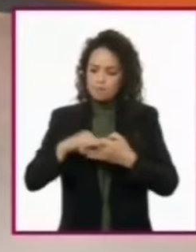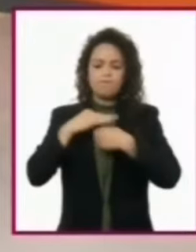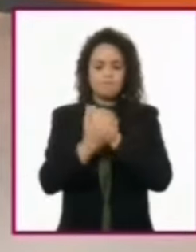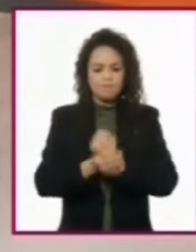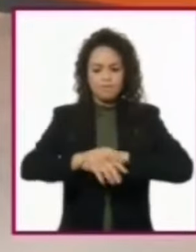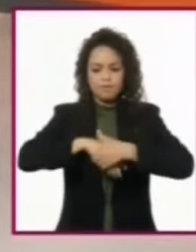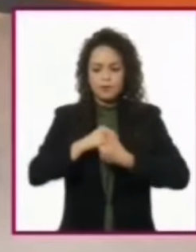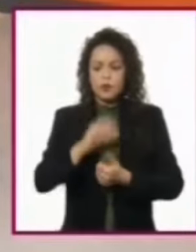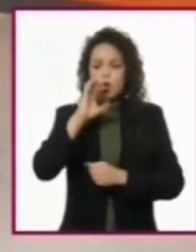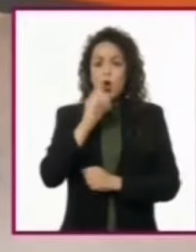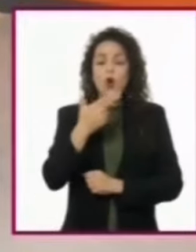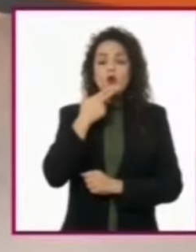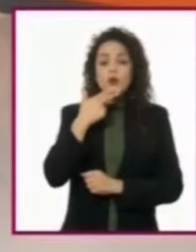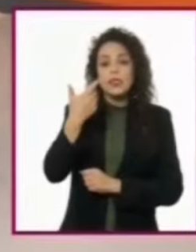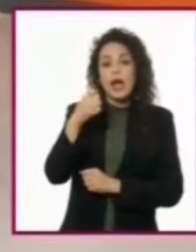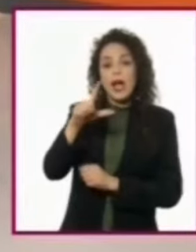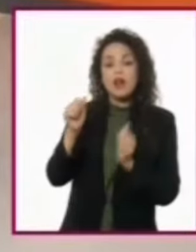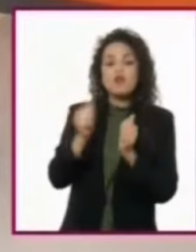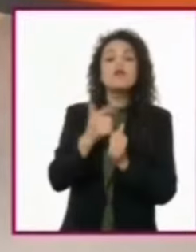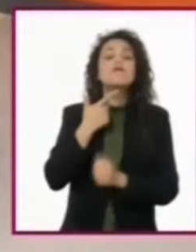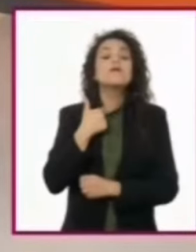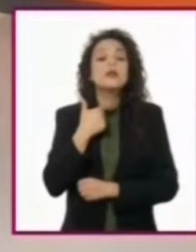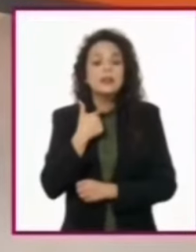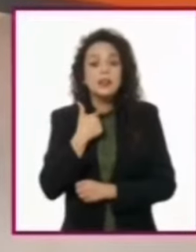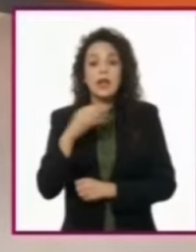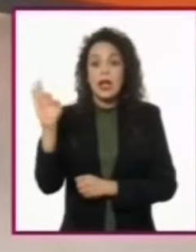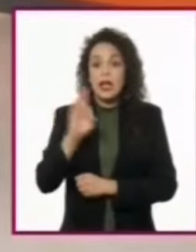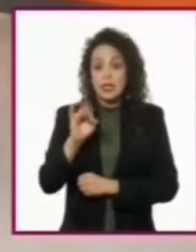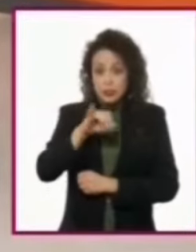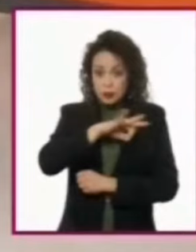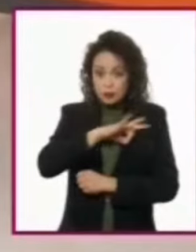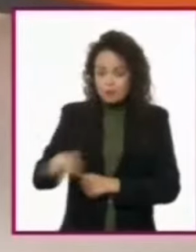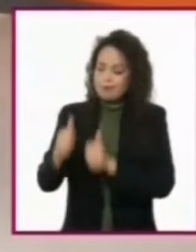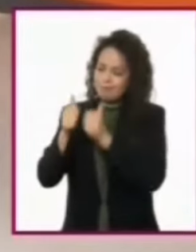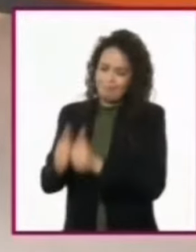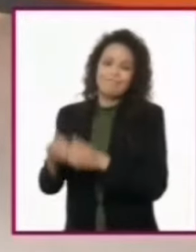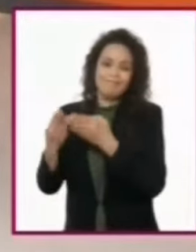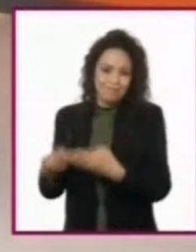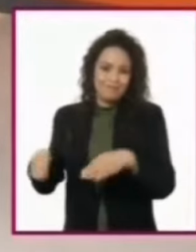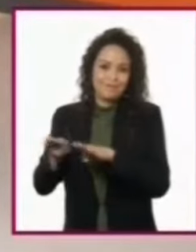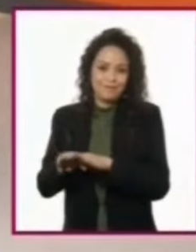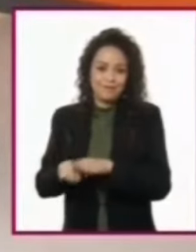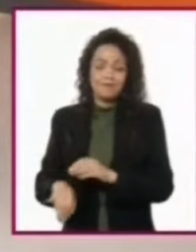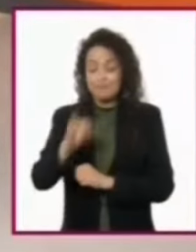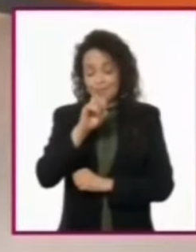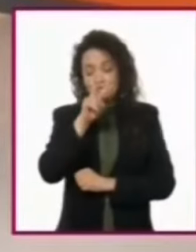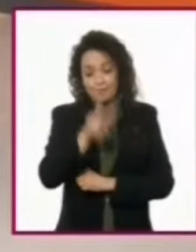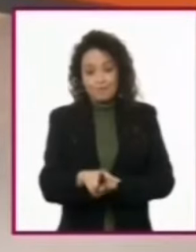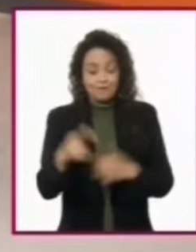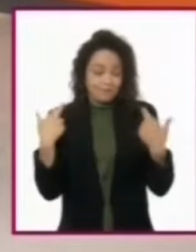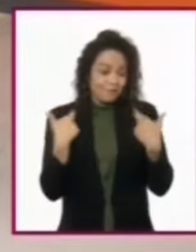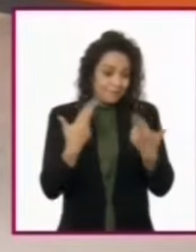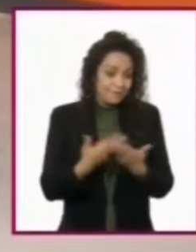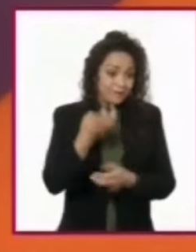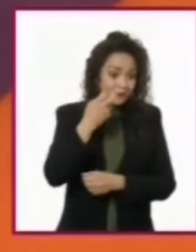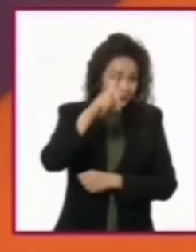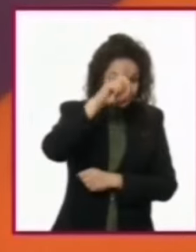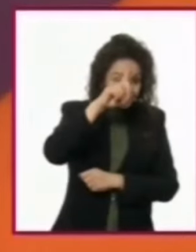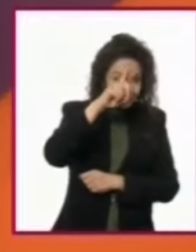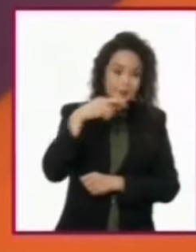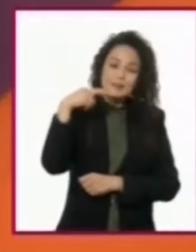gel antibacterial y, si nos es posible, permanecer en casa. Es correcto, maestro. Al seguir estas indicaciones,